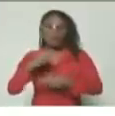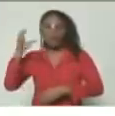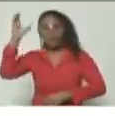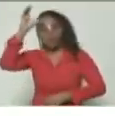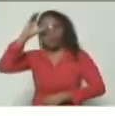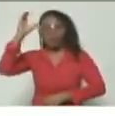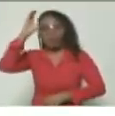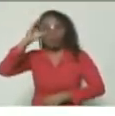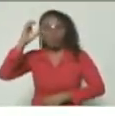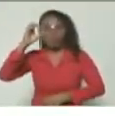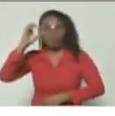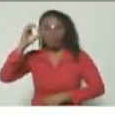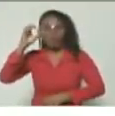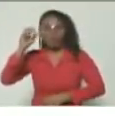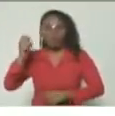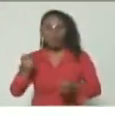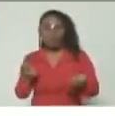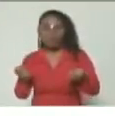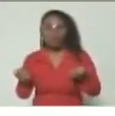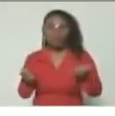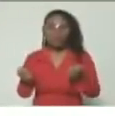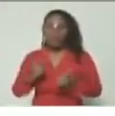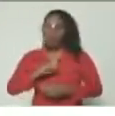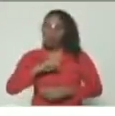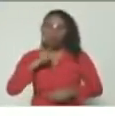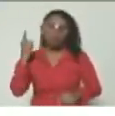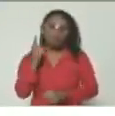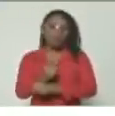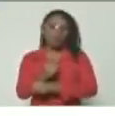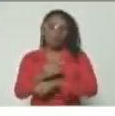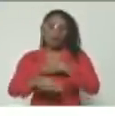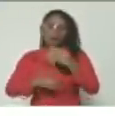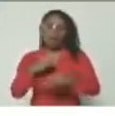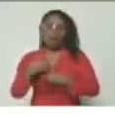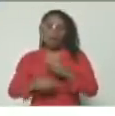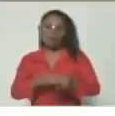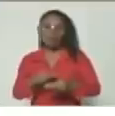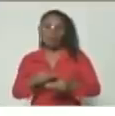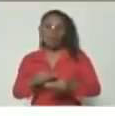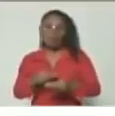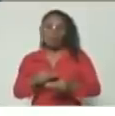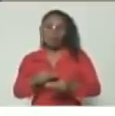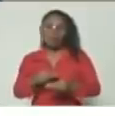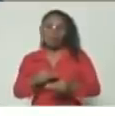conciencia, con la persuasión, no se deben obtener con la restricción.